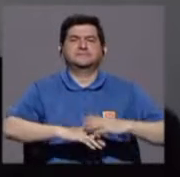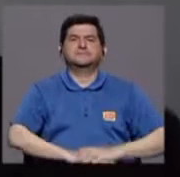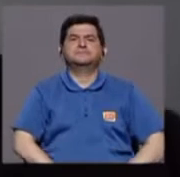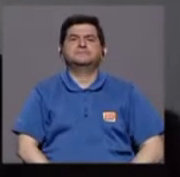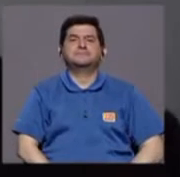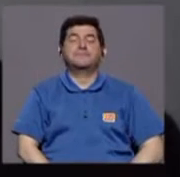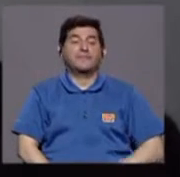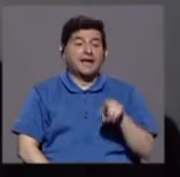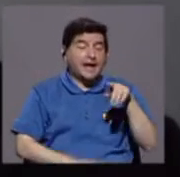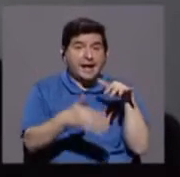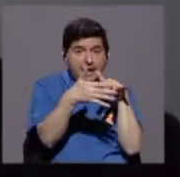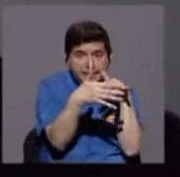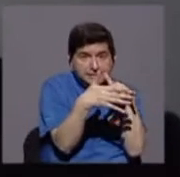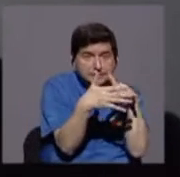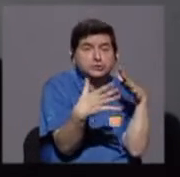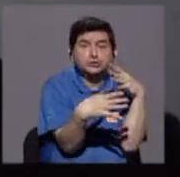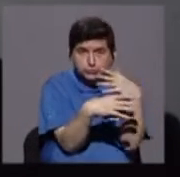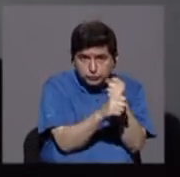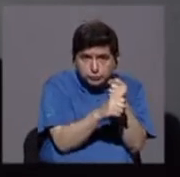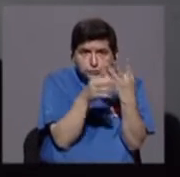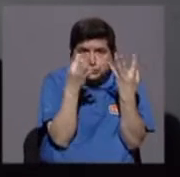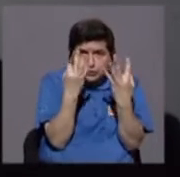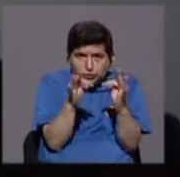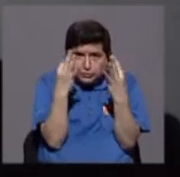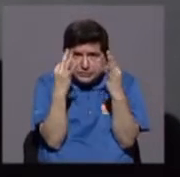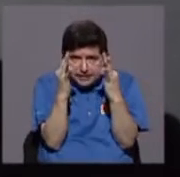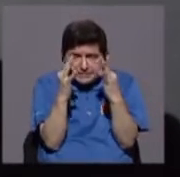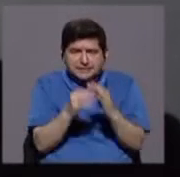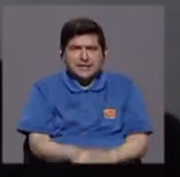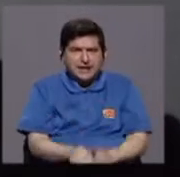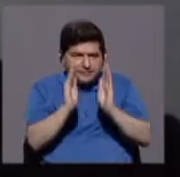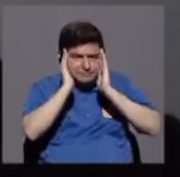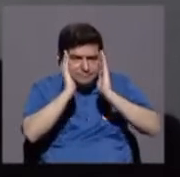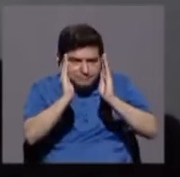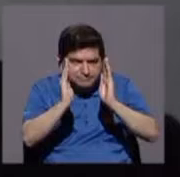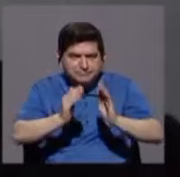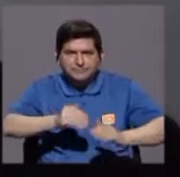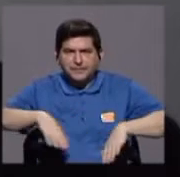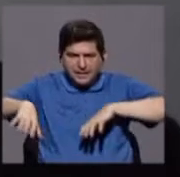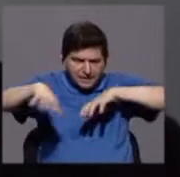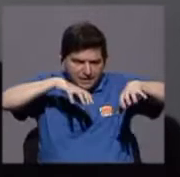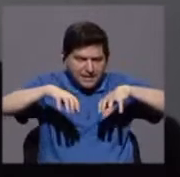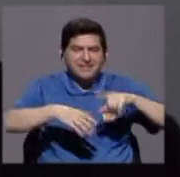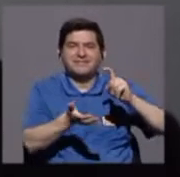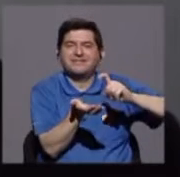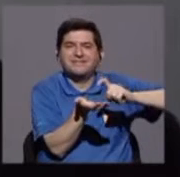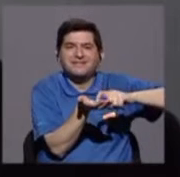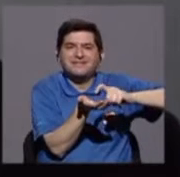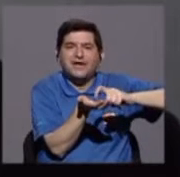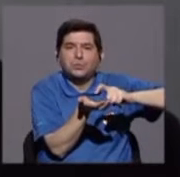este estudio que se hizo fue para tratar de abordar la dinámica del endeudamiento,